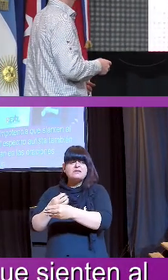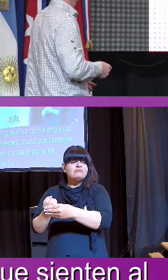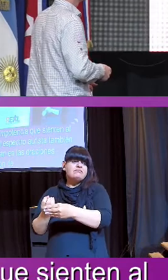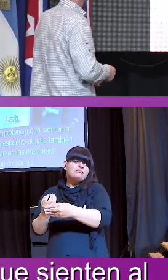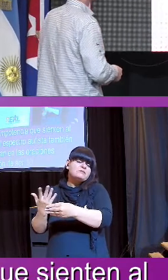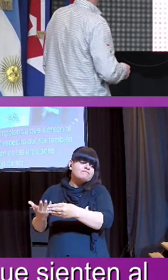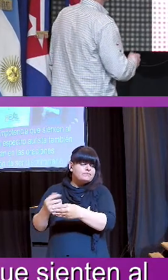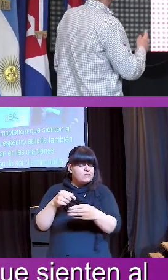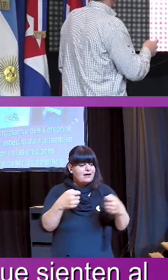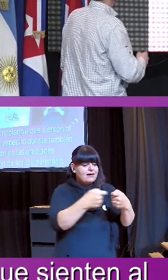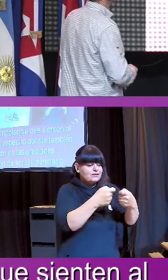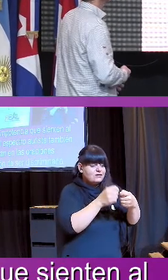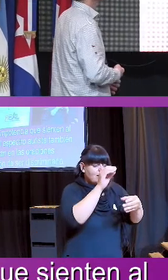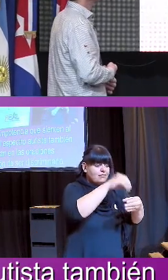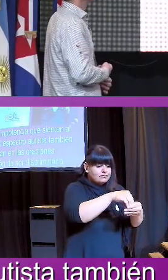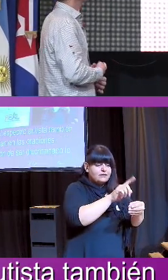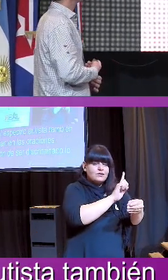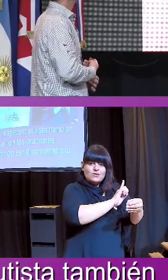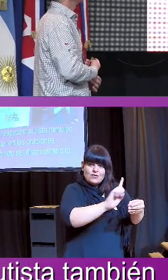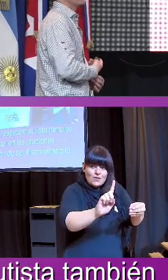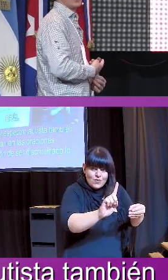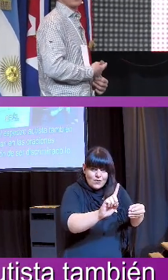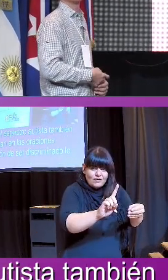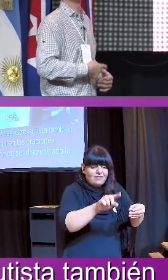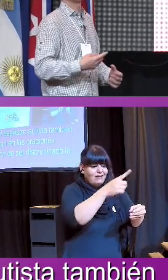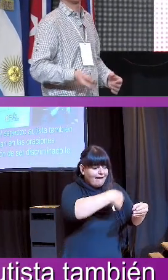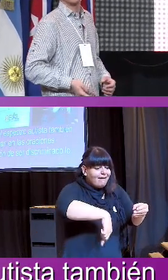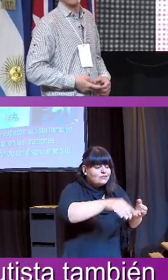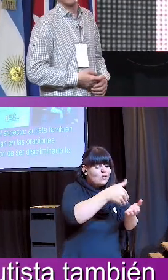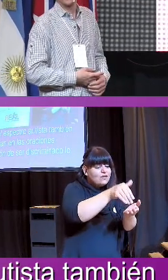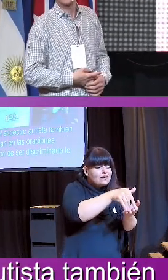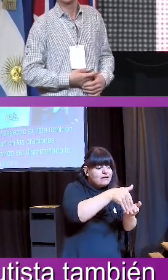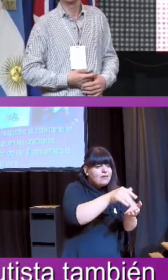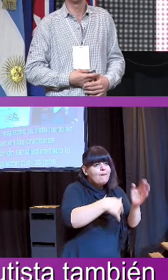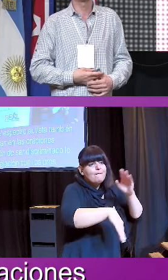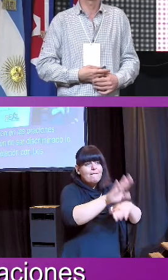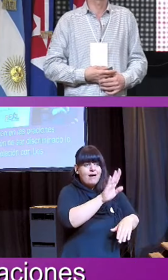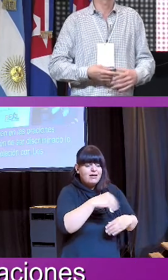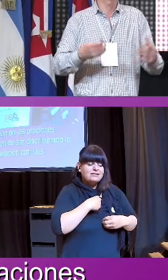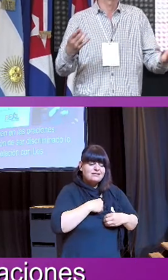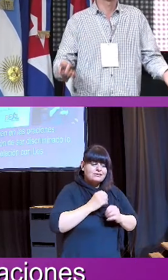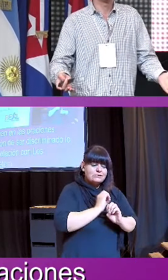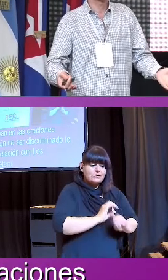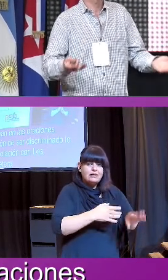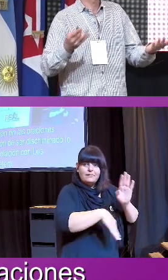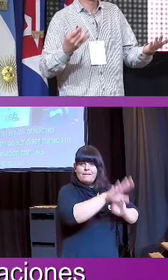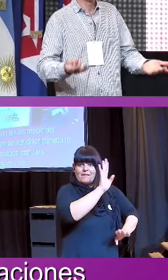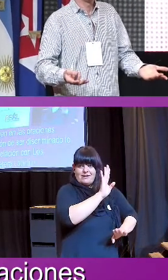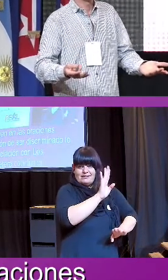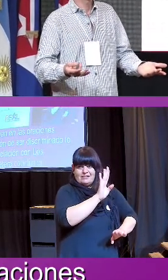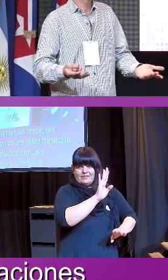ser discriminado. Lo mismo con la calidad de vida, con la relación con los profesionales que los atienden, etc.